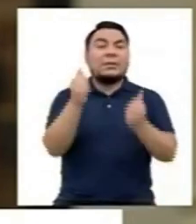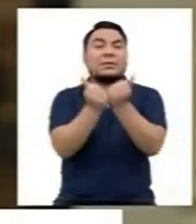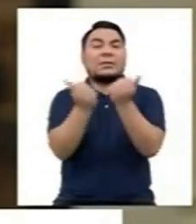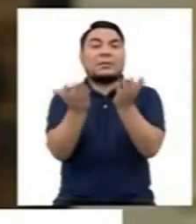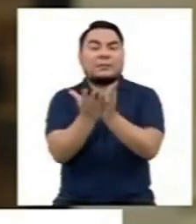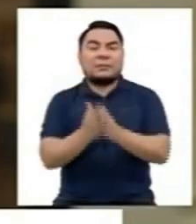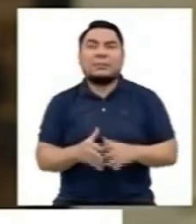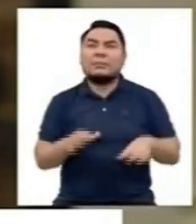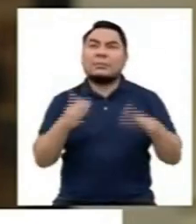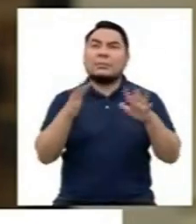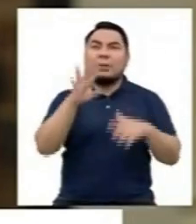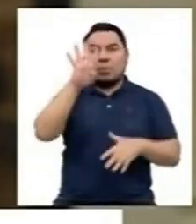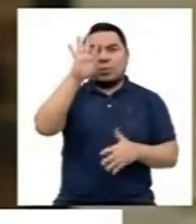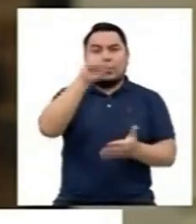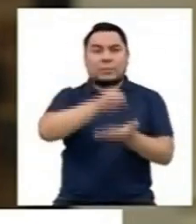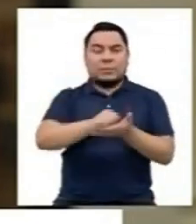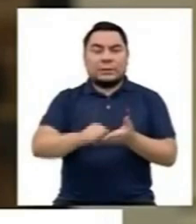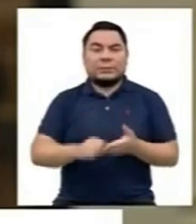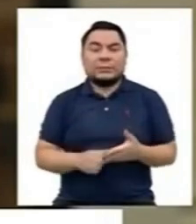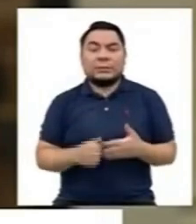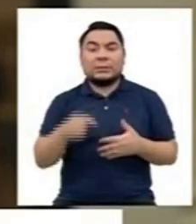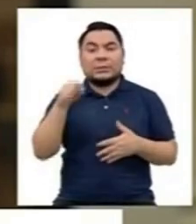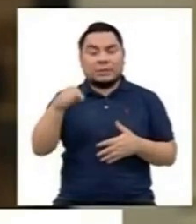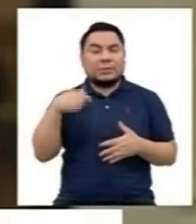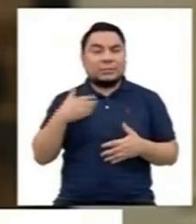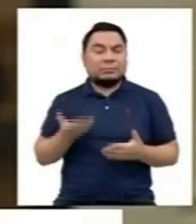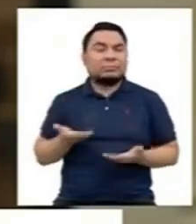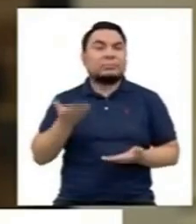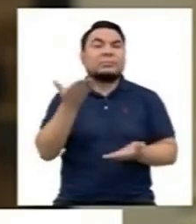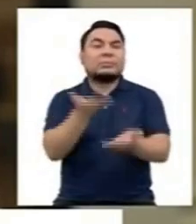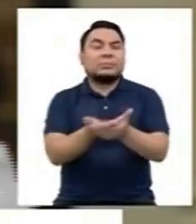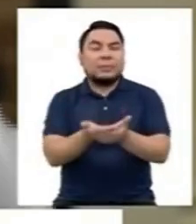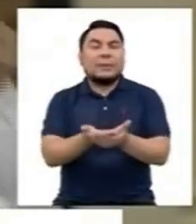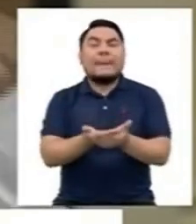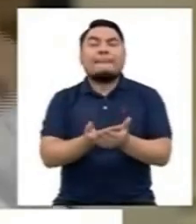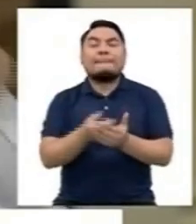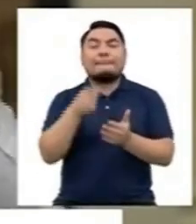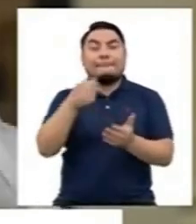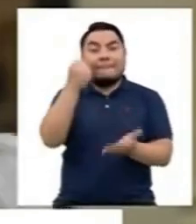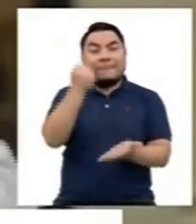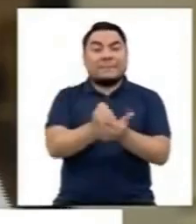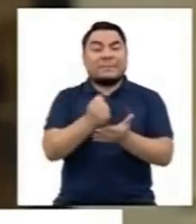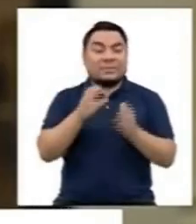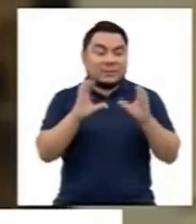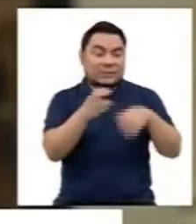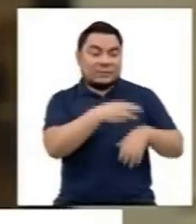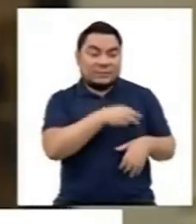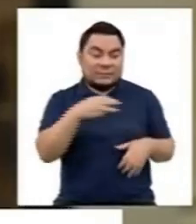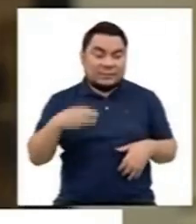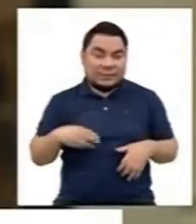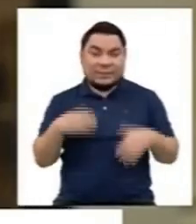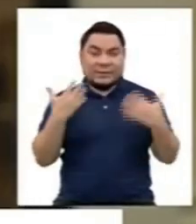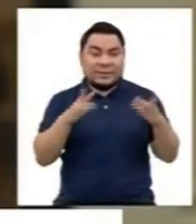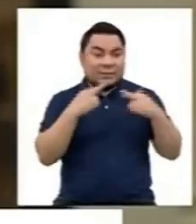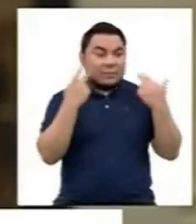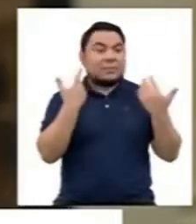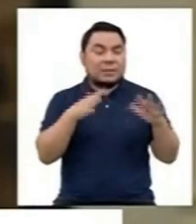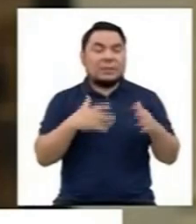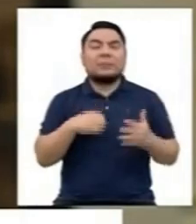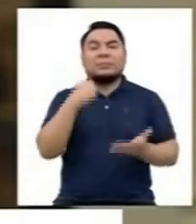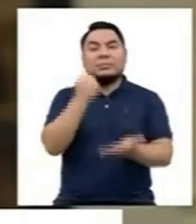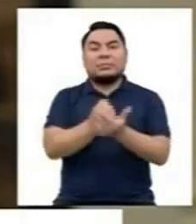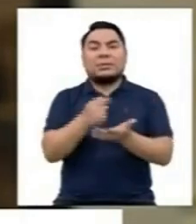aperturar. Reitero, el camino por ir por las municipalidades no es el camino, señores. Entonces,